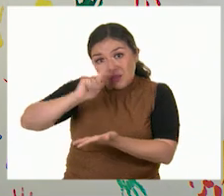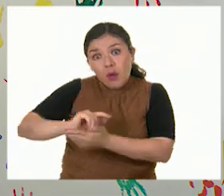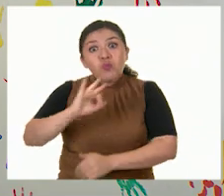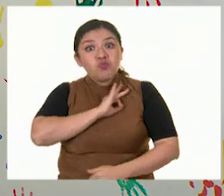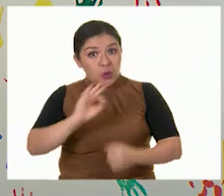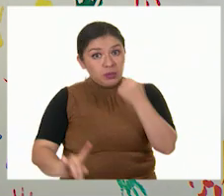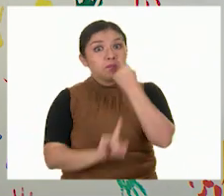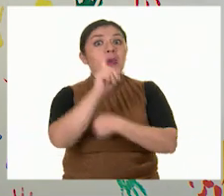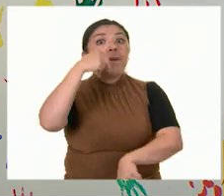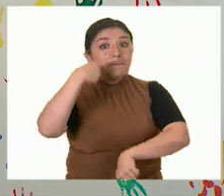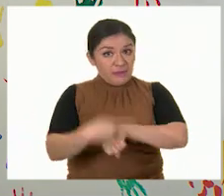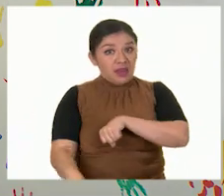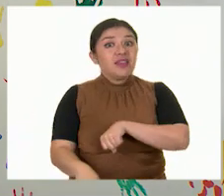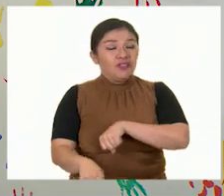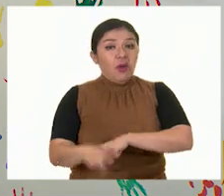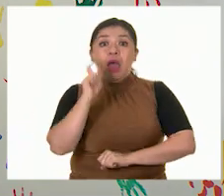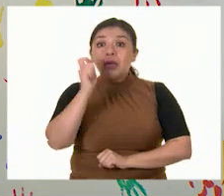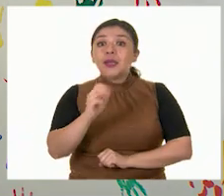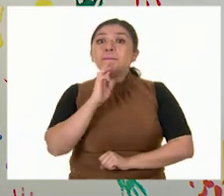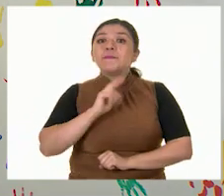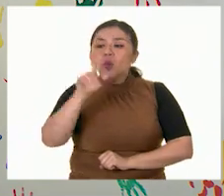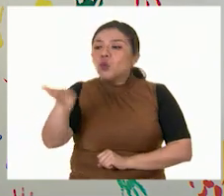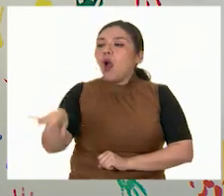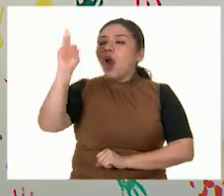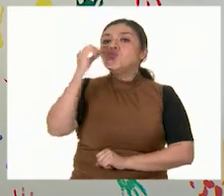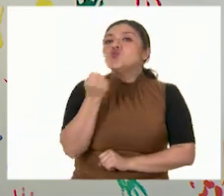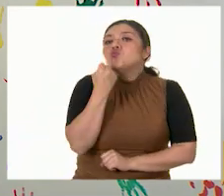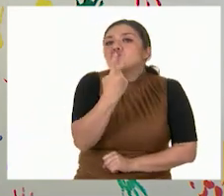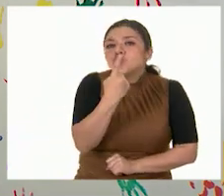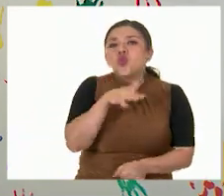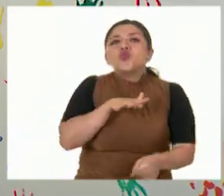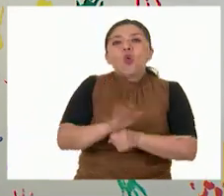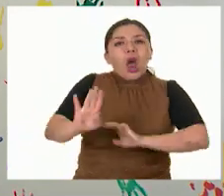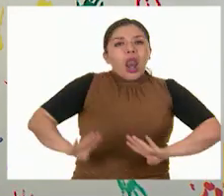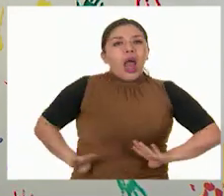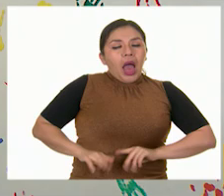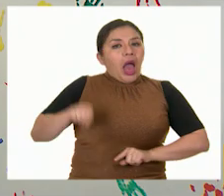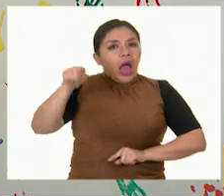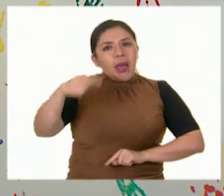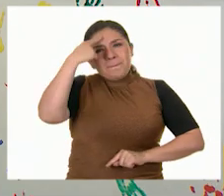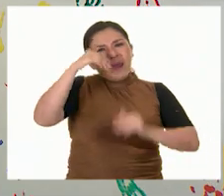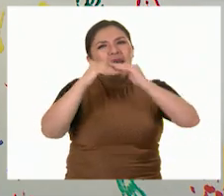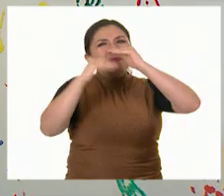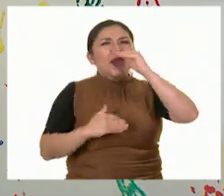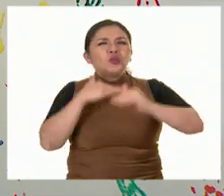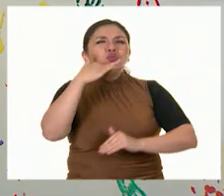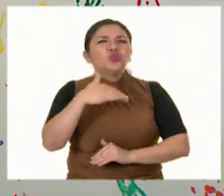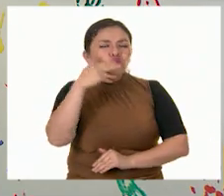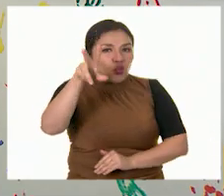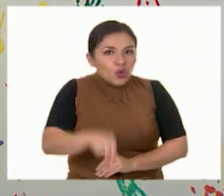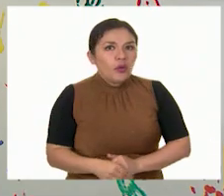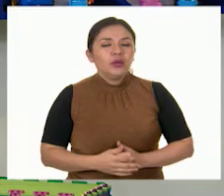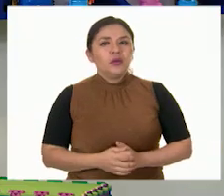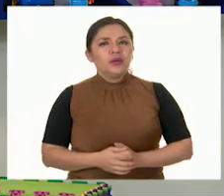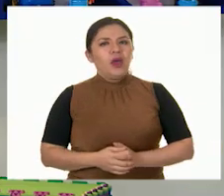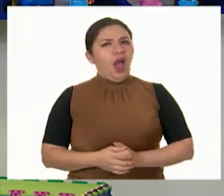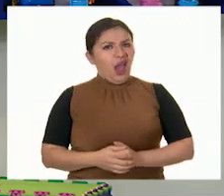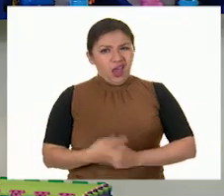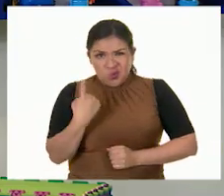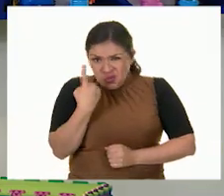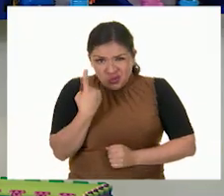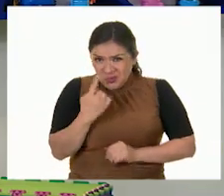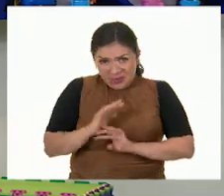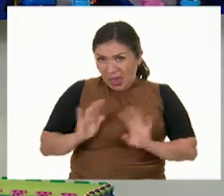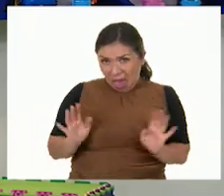ser peligroso. Lo mejor es elegir uno y que sea el que menos contamina. Ah, ¿y con uno ya es